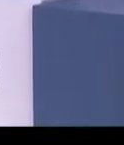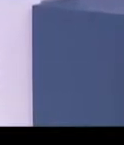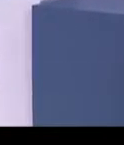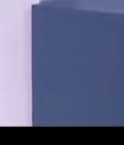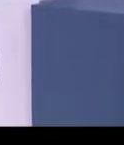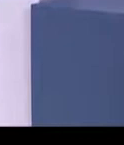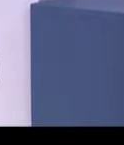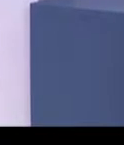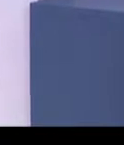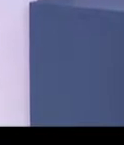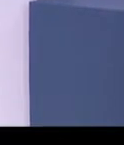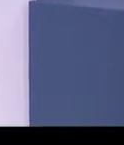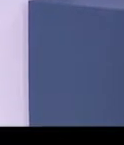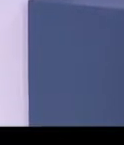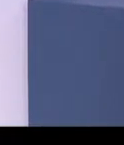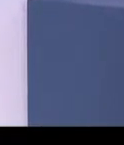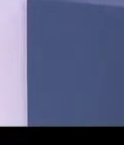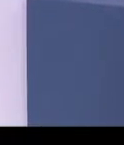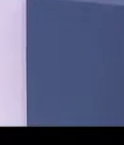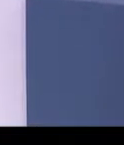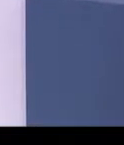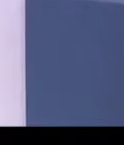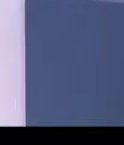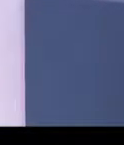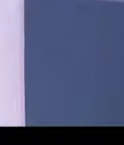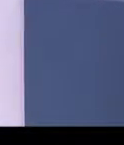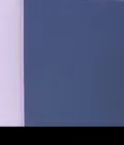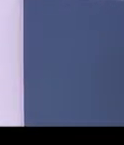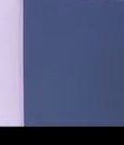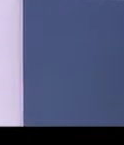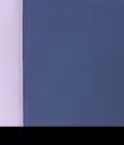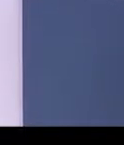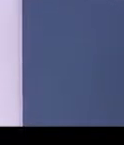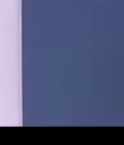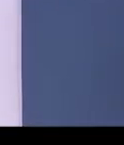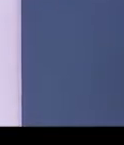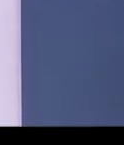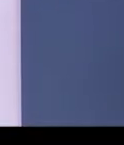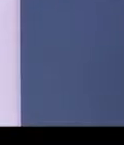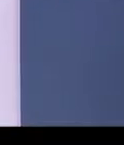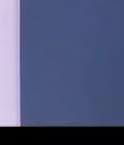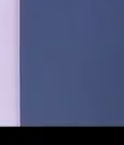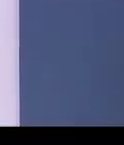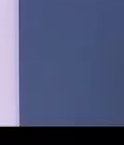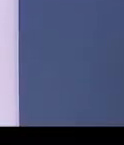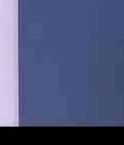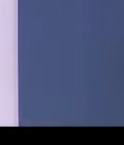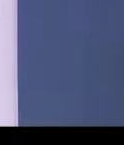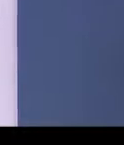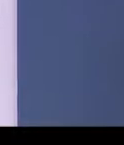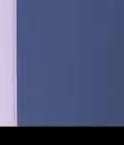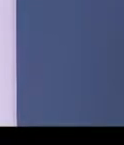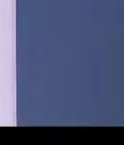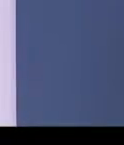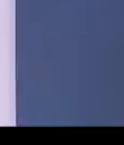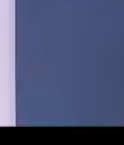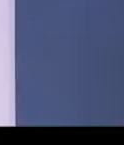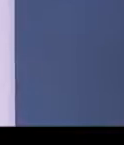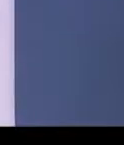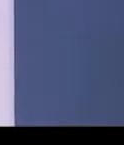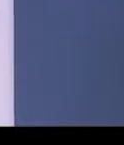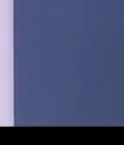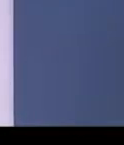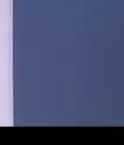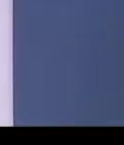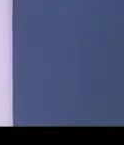Agencia Informativa del Consejo Nacional de Ciencia y Tecnología, nos acompañó en el estudio Génesis Gatica, reportera de la agencia CONACYT,